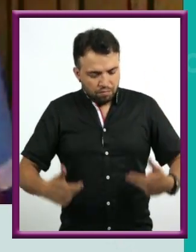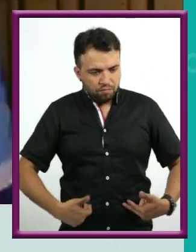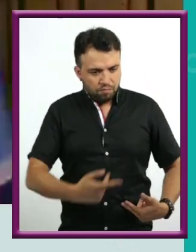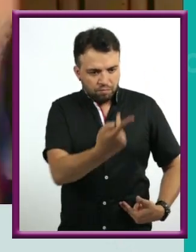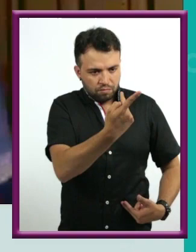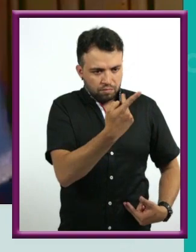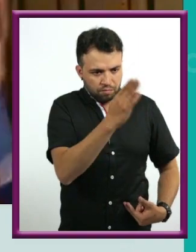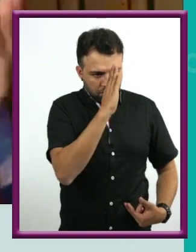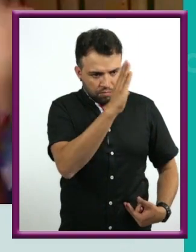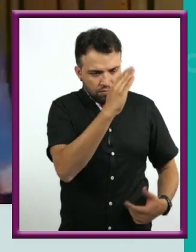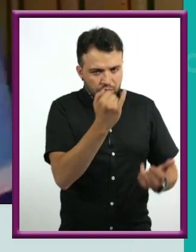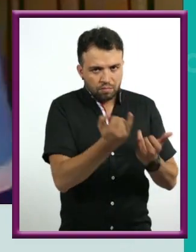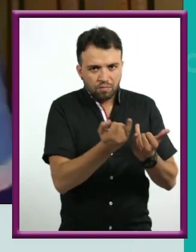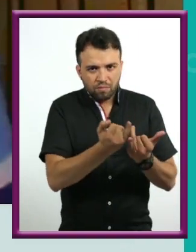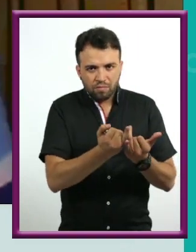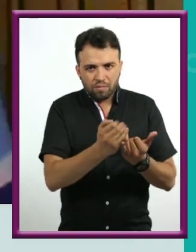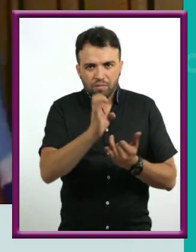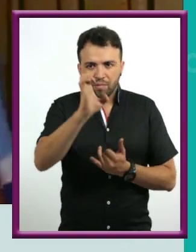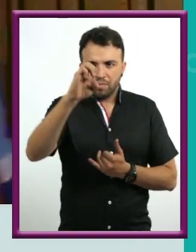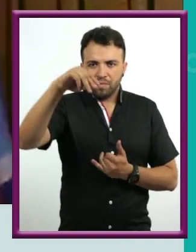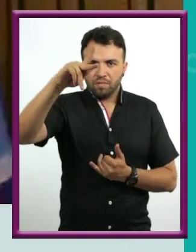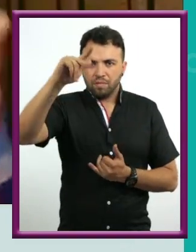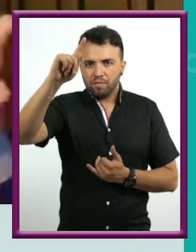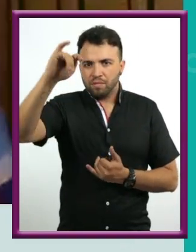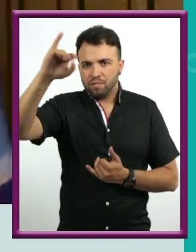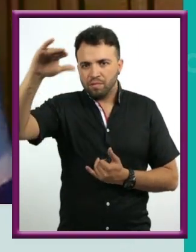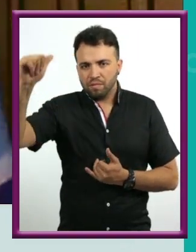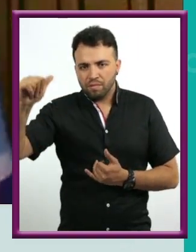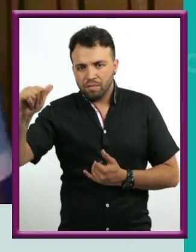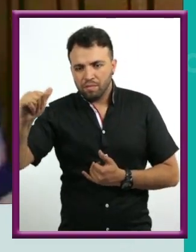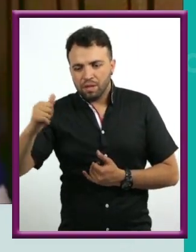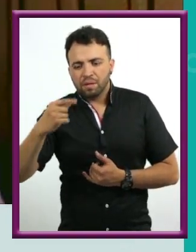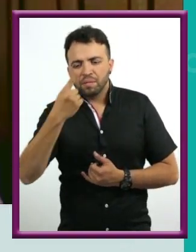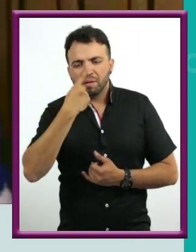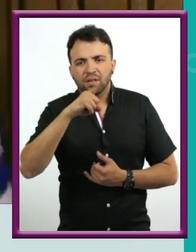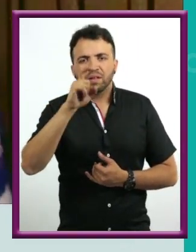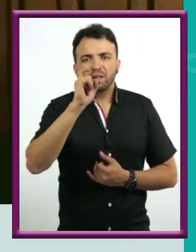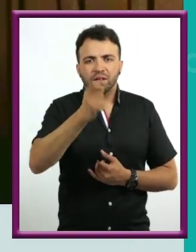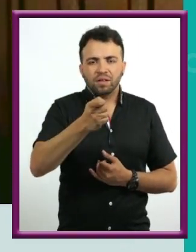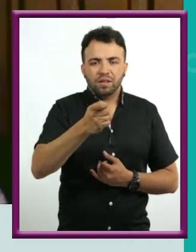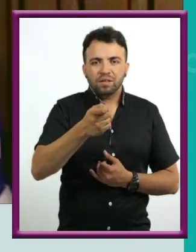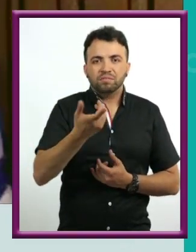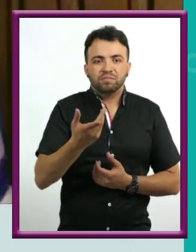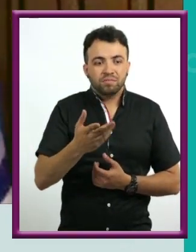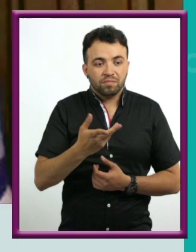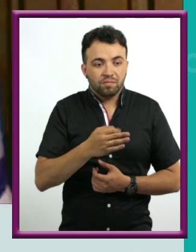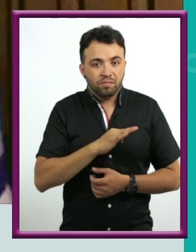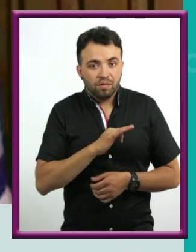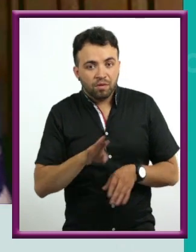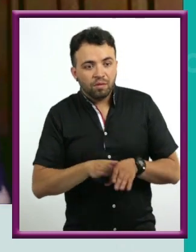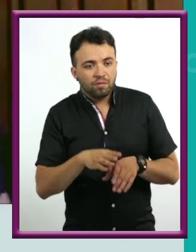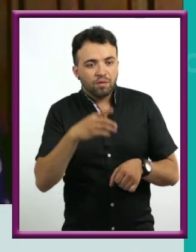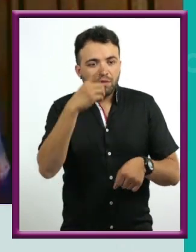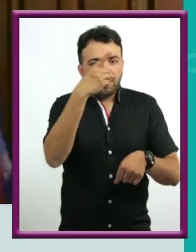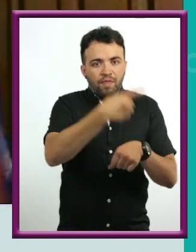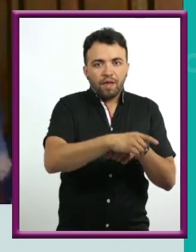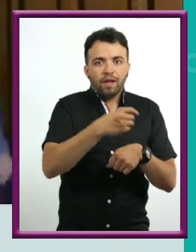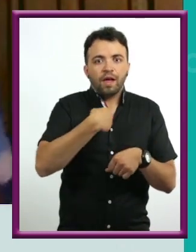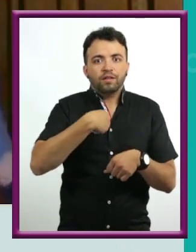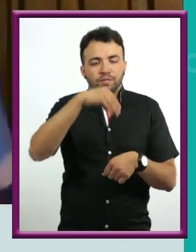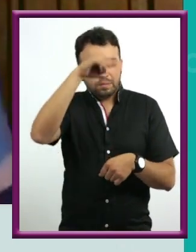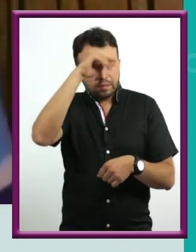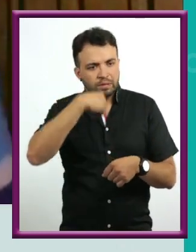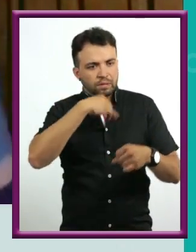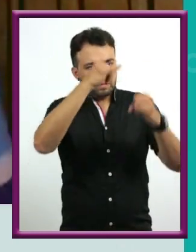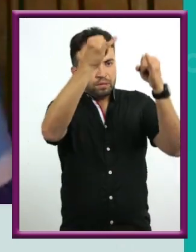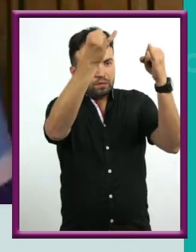con el ser humano, con el entorno en el que vives, porque esta empatía hace ponerte en los zapatos del otro para ver qué tanto va a afectar a esta